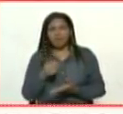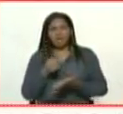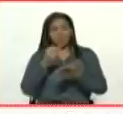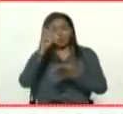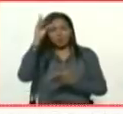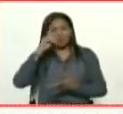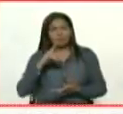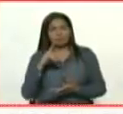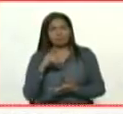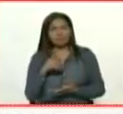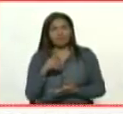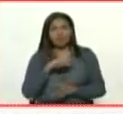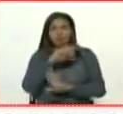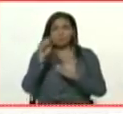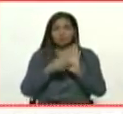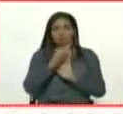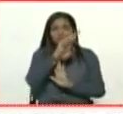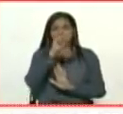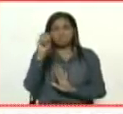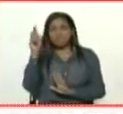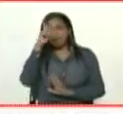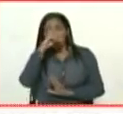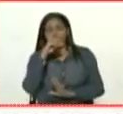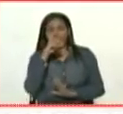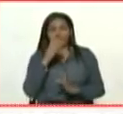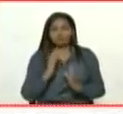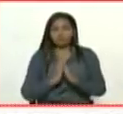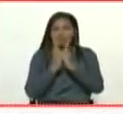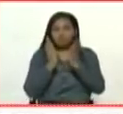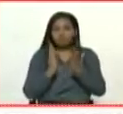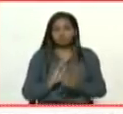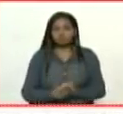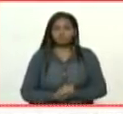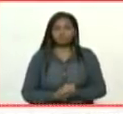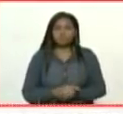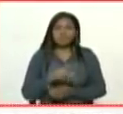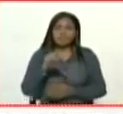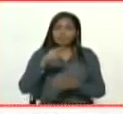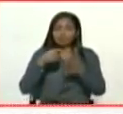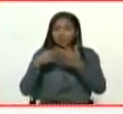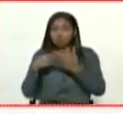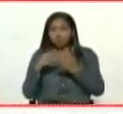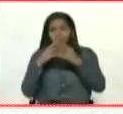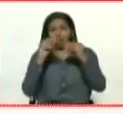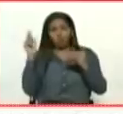años en estos días y está siempre entre nosotros. Pero además